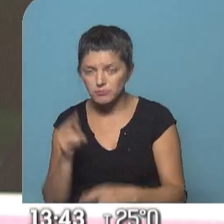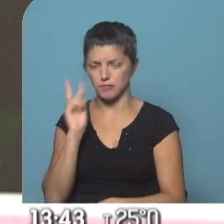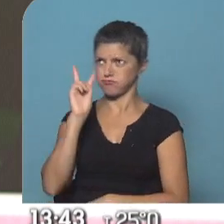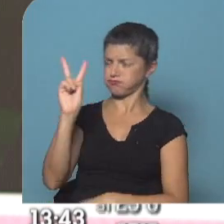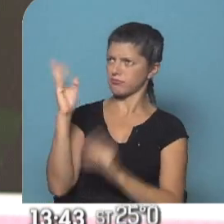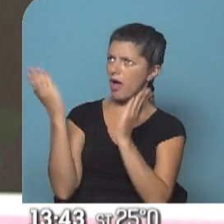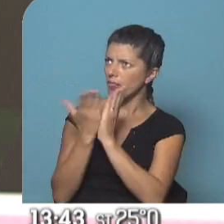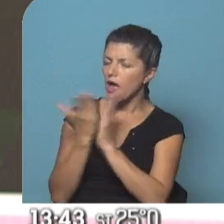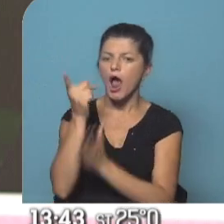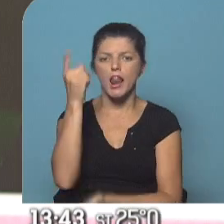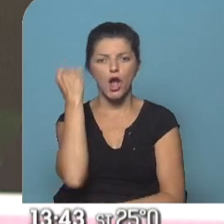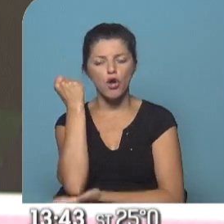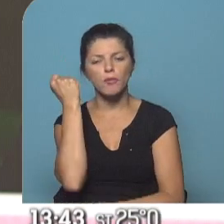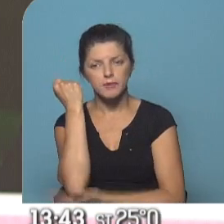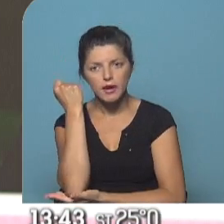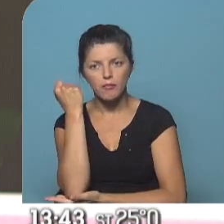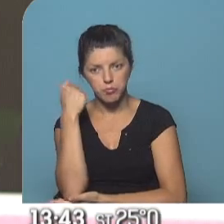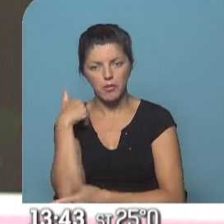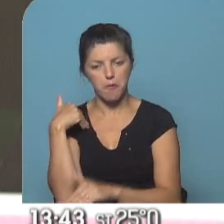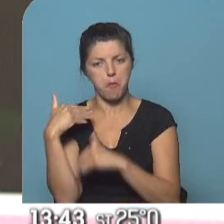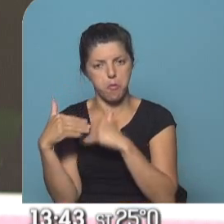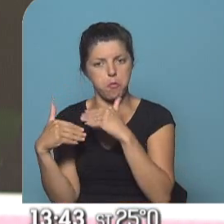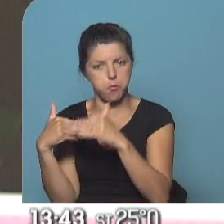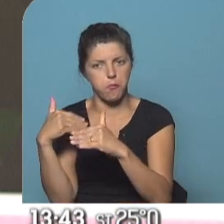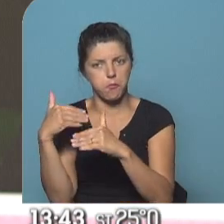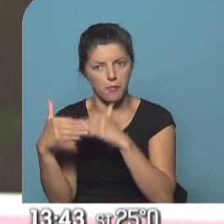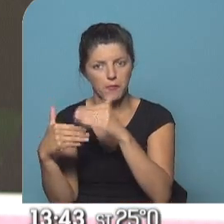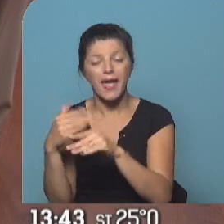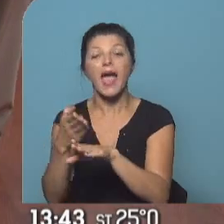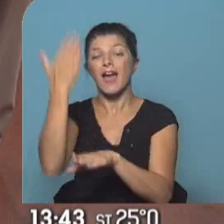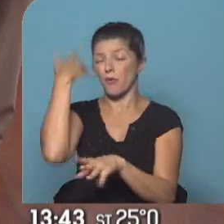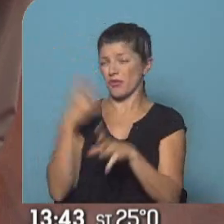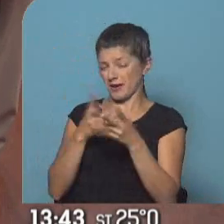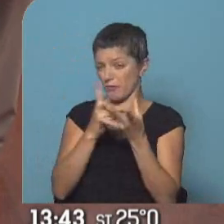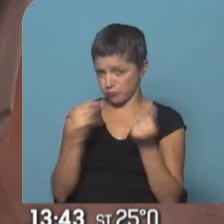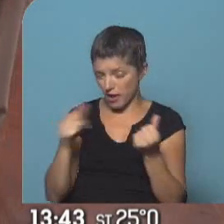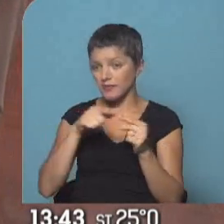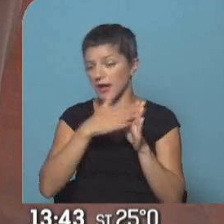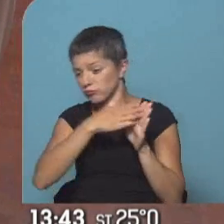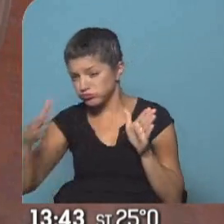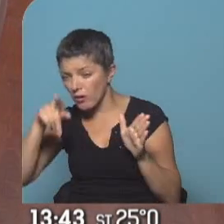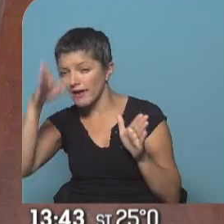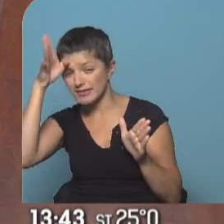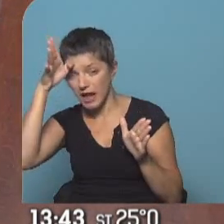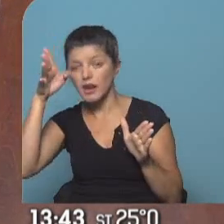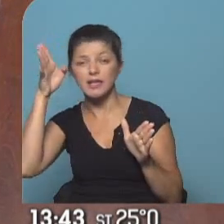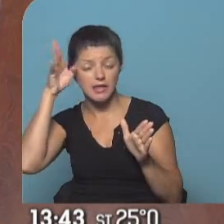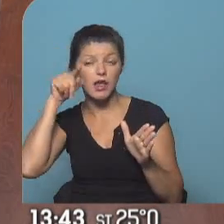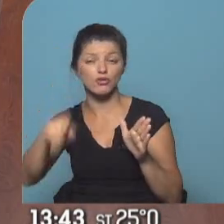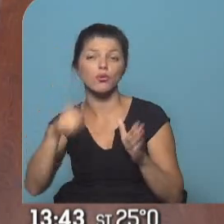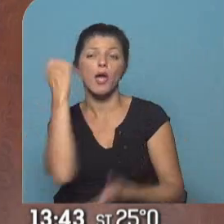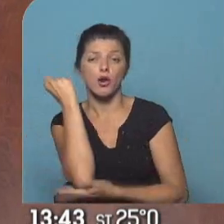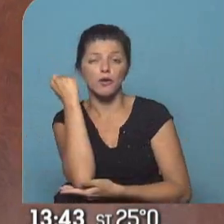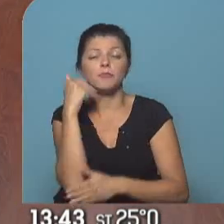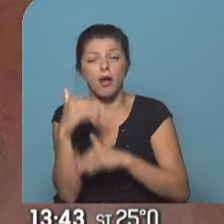muchas veces logra comportarse de una manera muy próspera, digamos, ¿no? Toda la Italia de la posguerra es una Italia de mucha inestabilidad política y al mismo tiempo una economía que crece sostenida en un